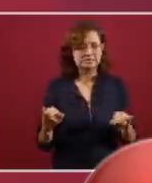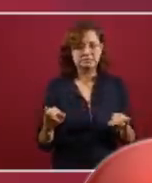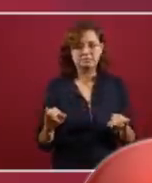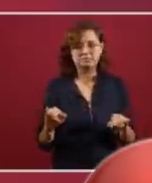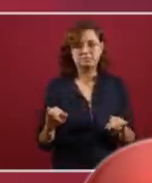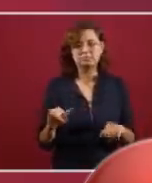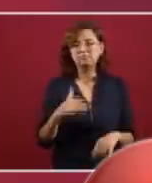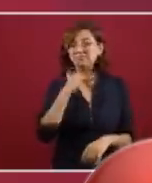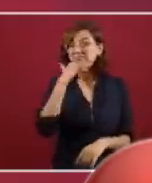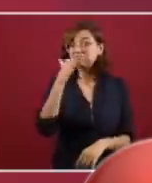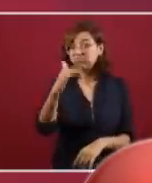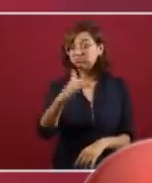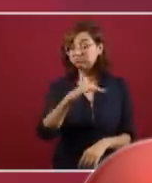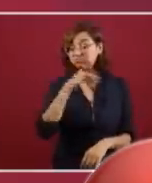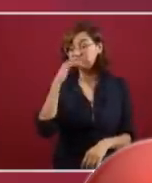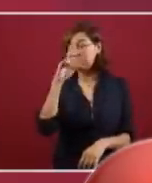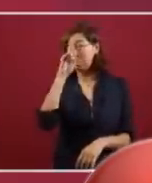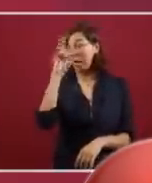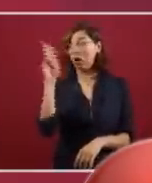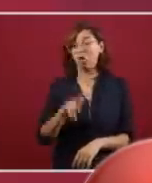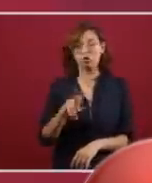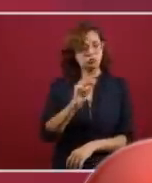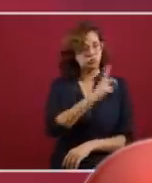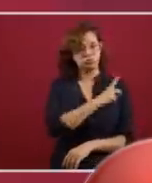mucho menos corrupción,